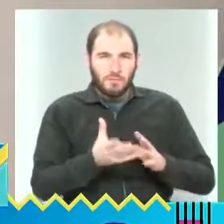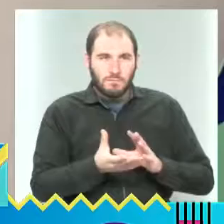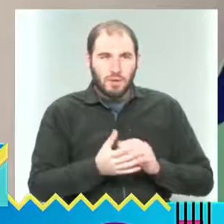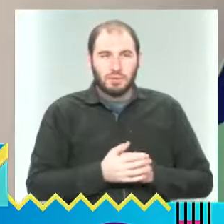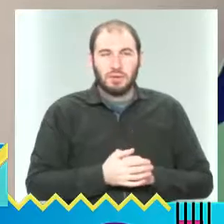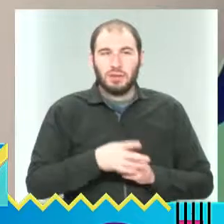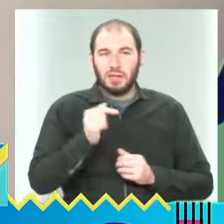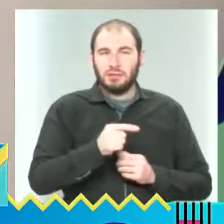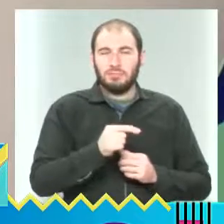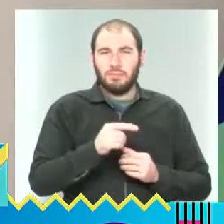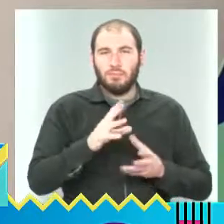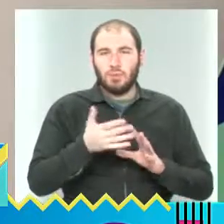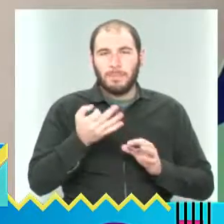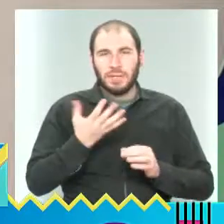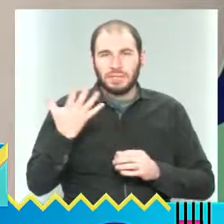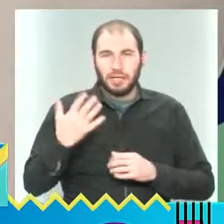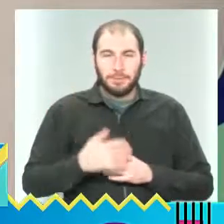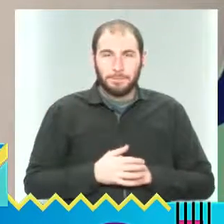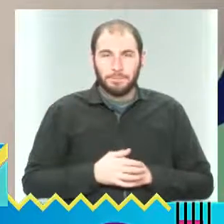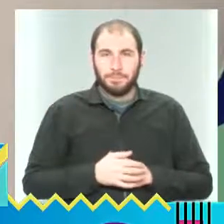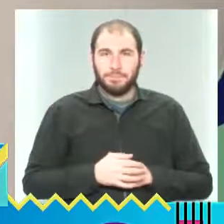para eso tienen una particular